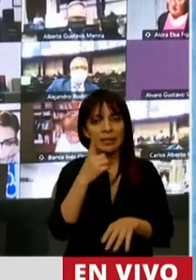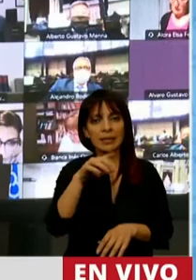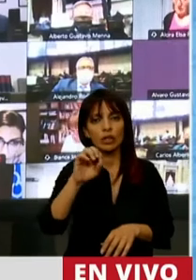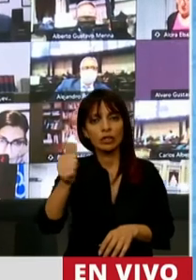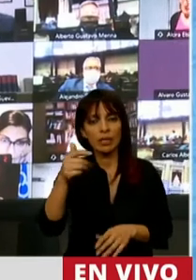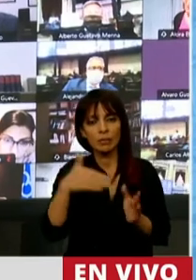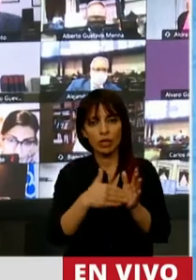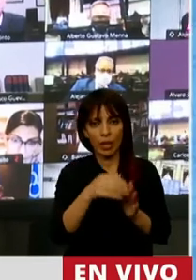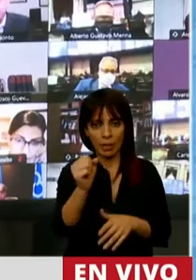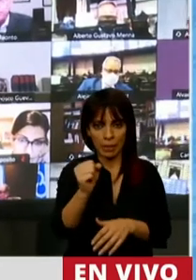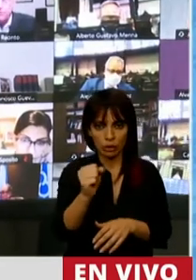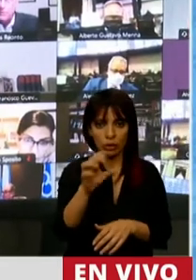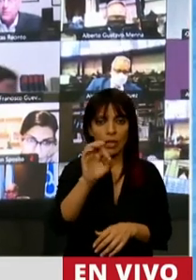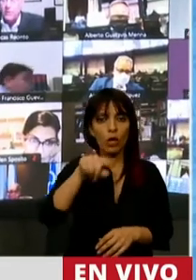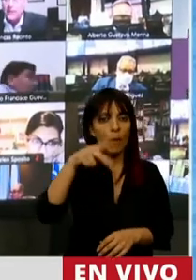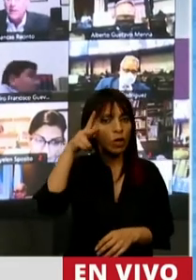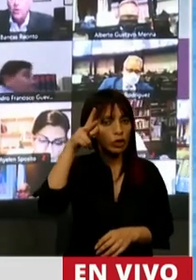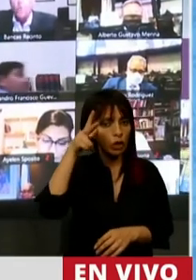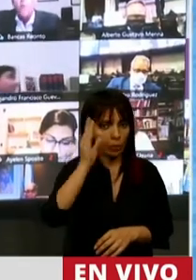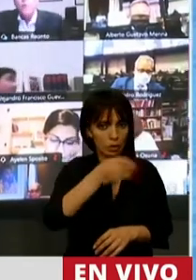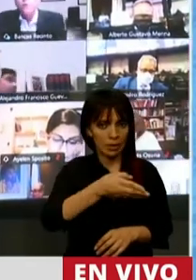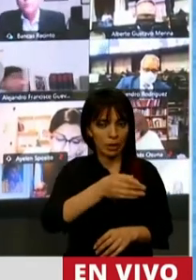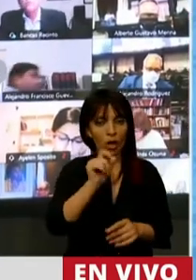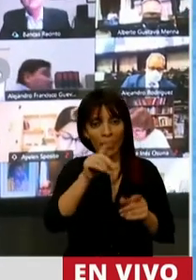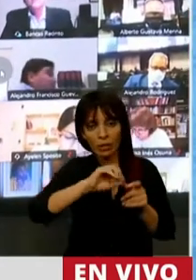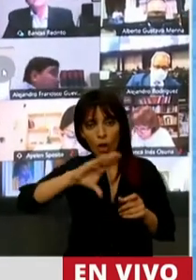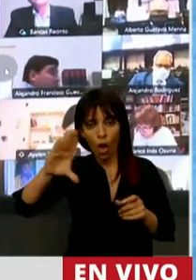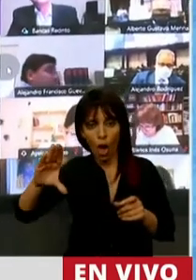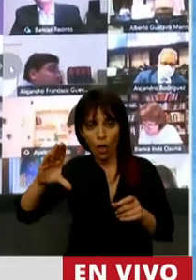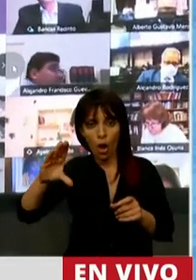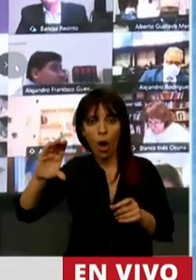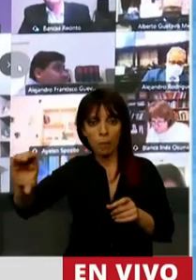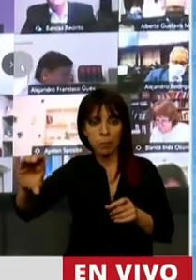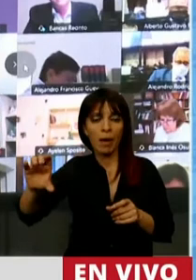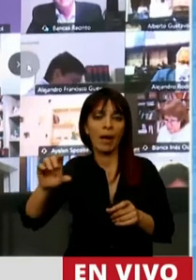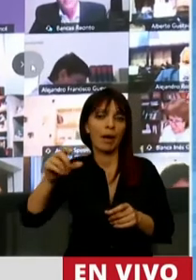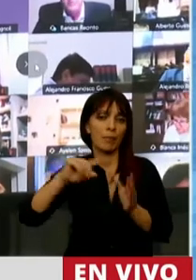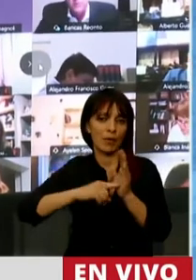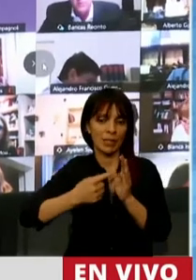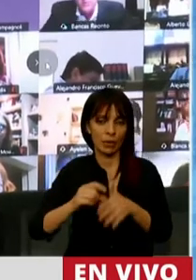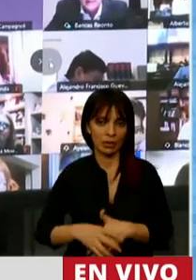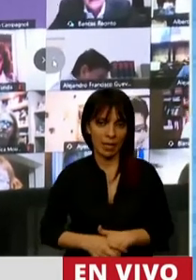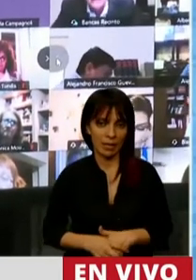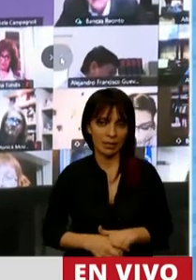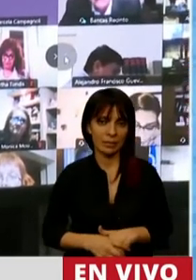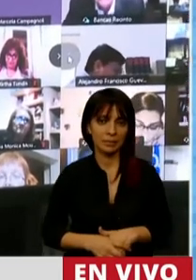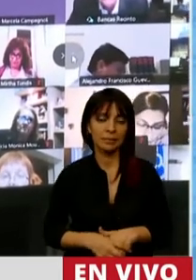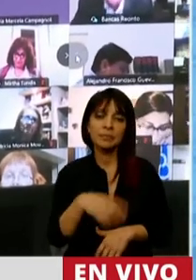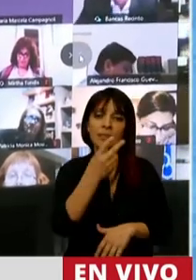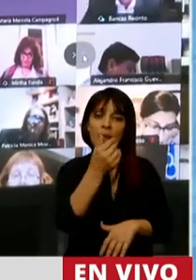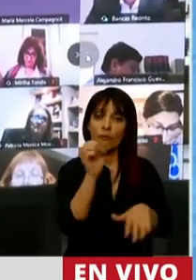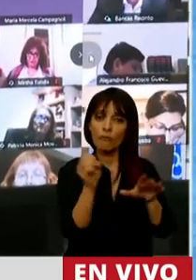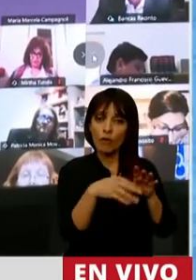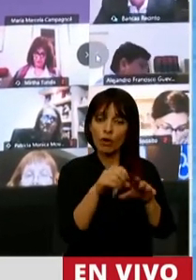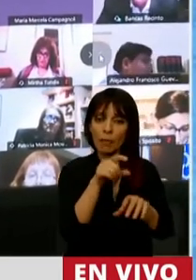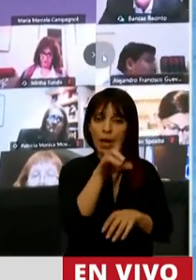pesos. El 0,8% de lo que está destinado a la provincia de Buenos Aires. Tiene una caída de fondos para